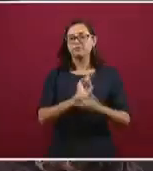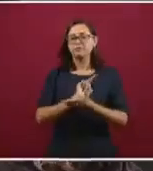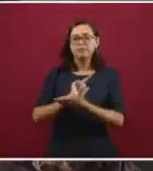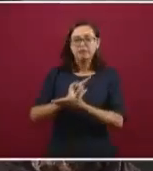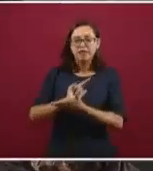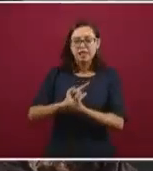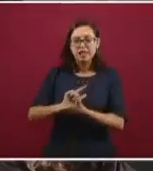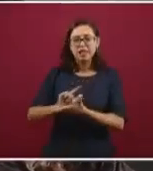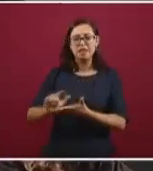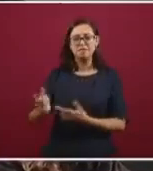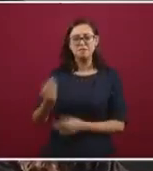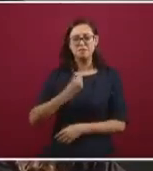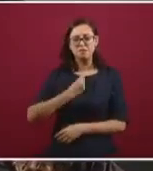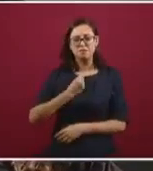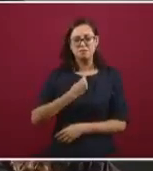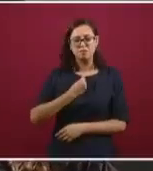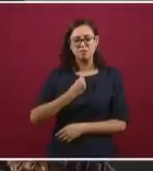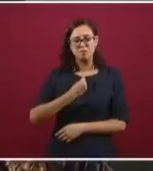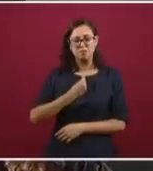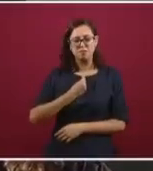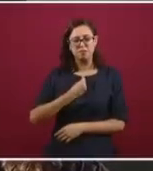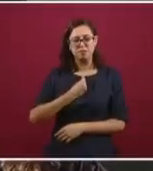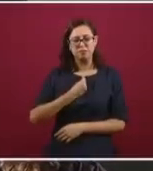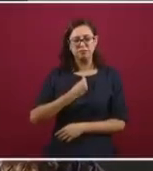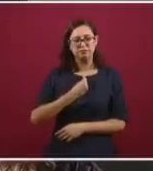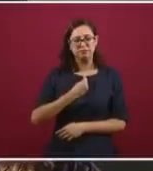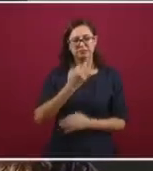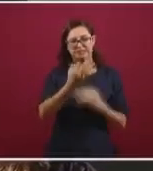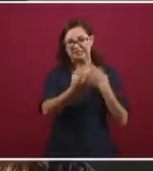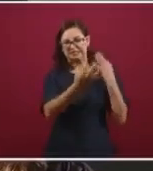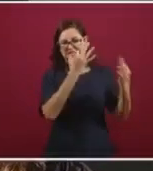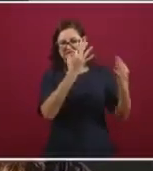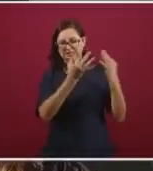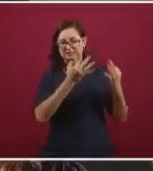que resistieron a las tentaciones.